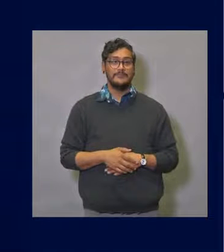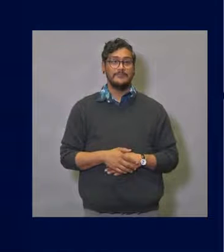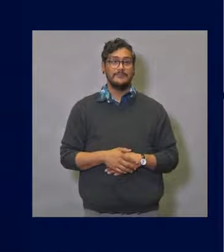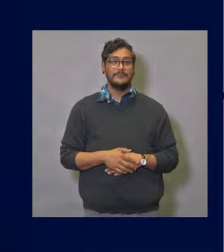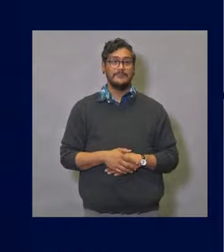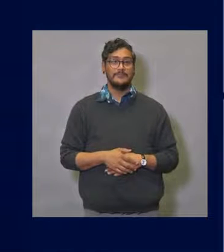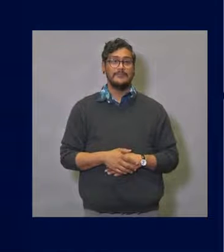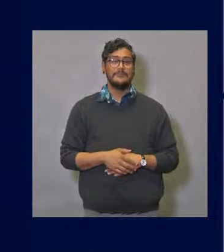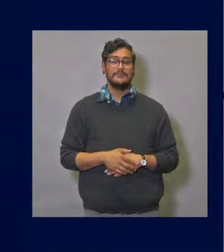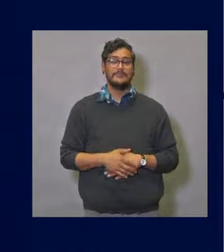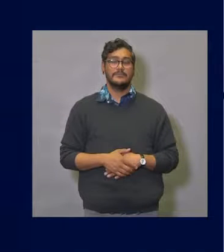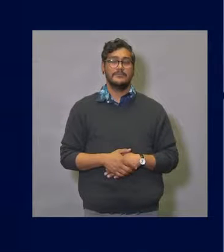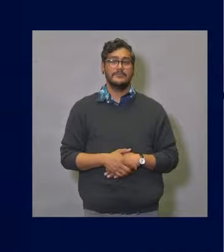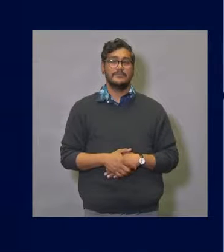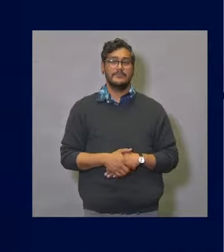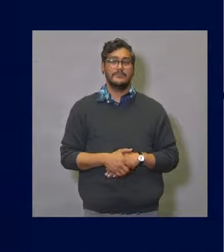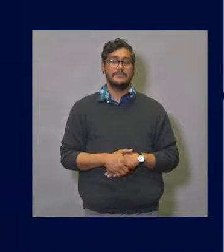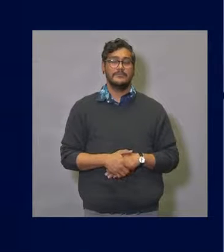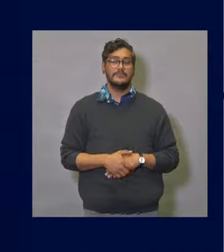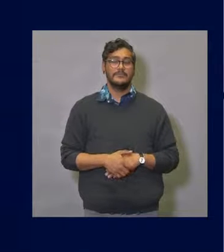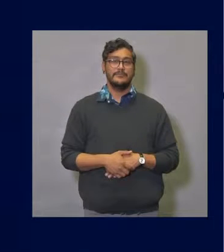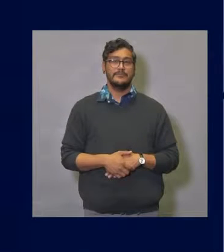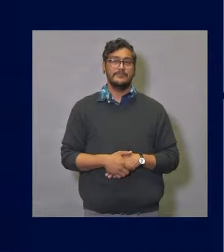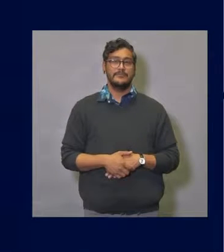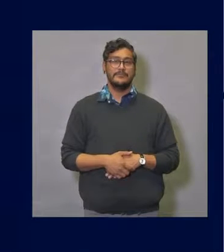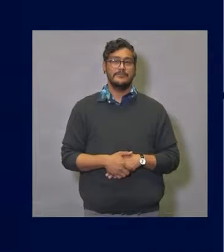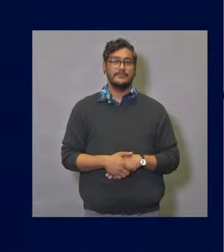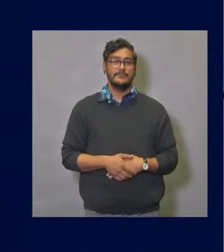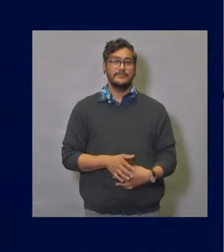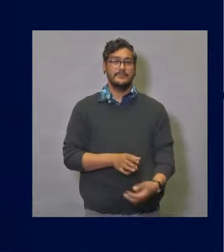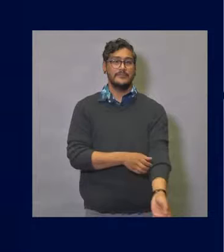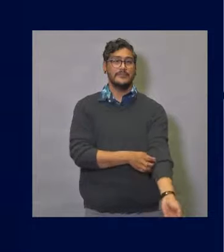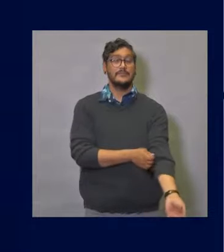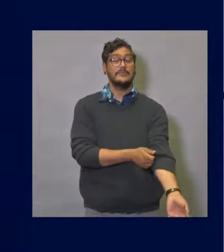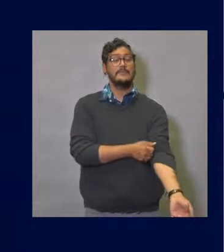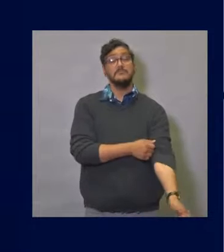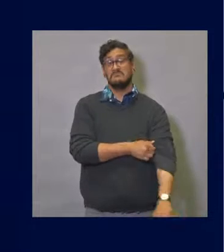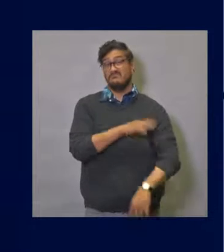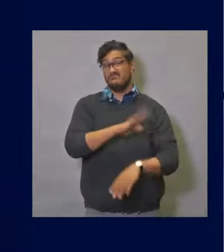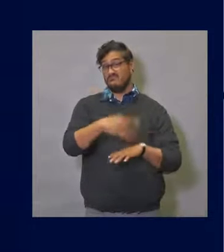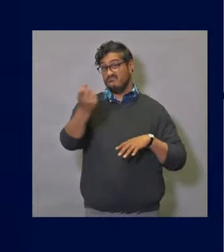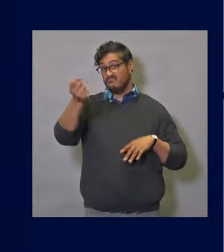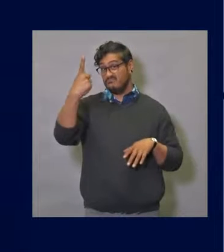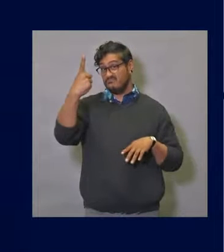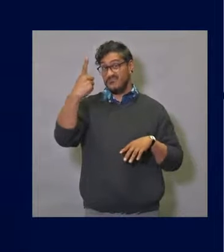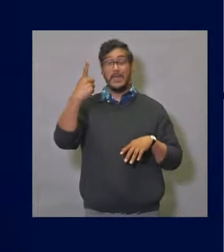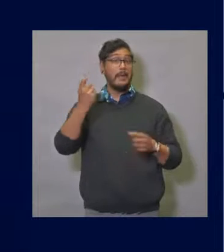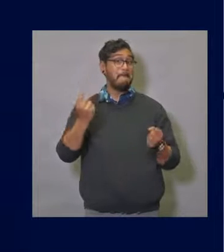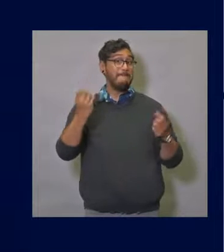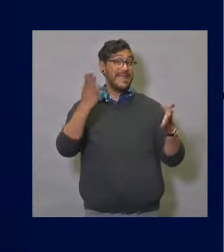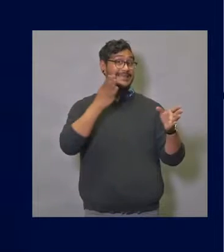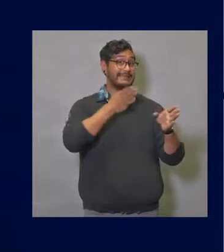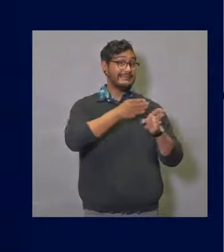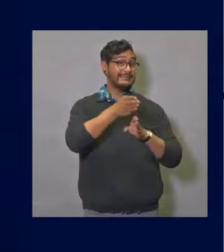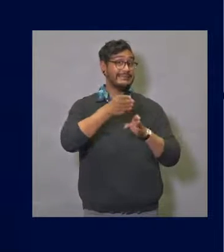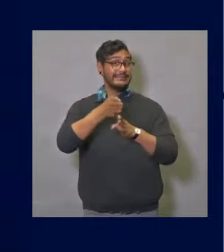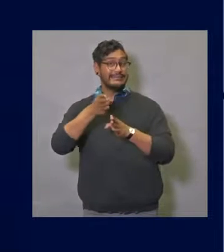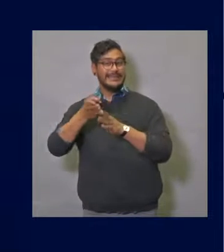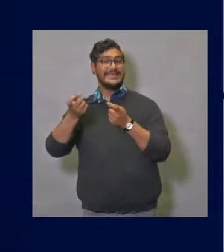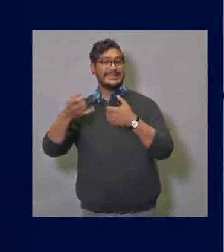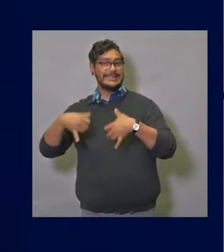condado durante el mismo periodo de tiempo. Tengan en cuenta que muchos sectores están trabajando con